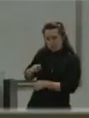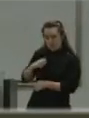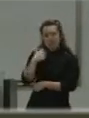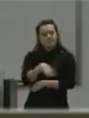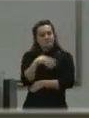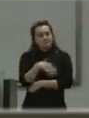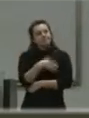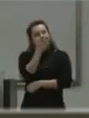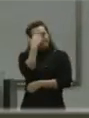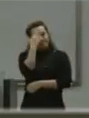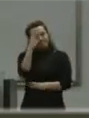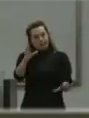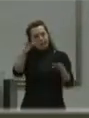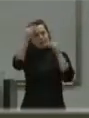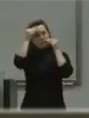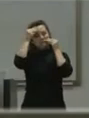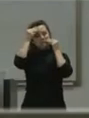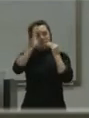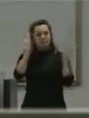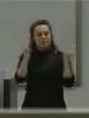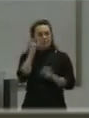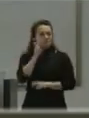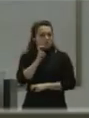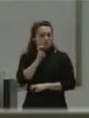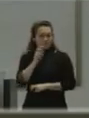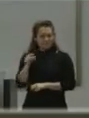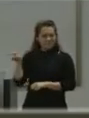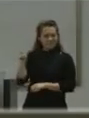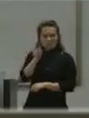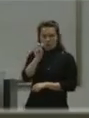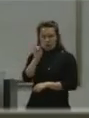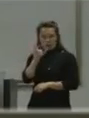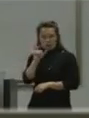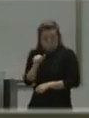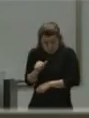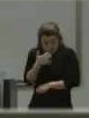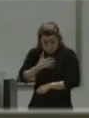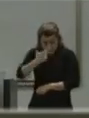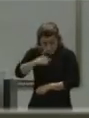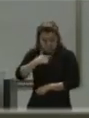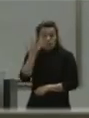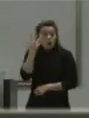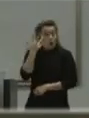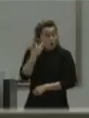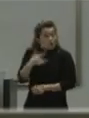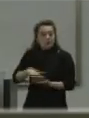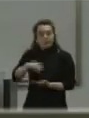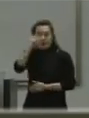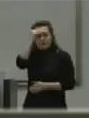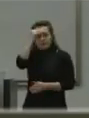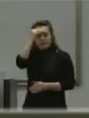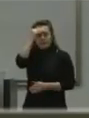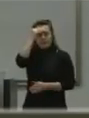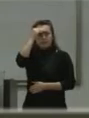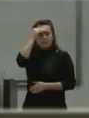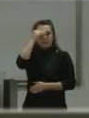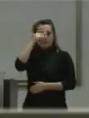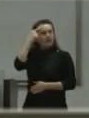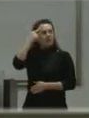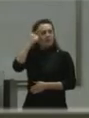aprendizajes frente al tema de la sexualidad hablábamos hace un ratico con Sonia que uno todos los días está aprendiendo no con el no con el